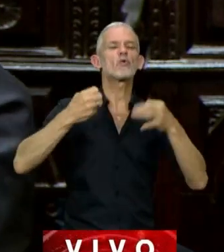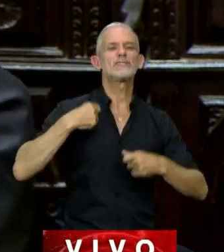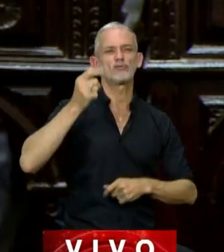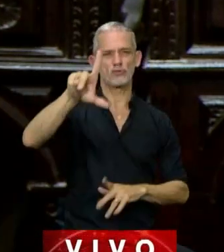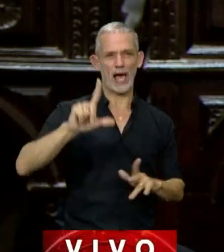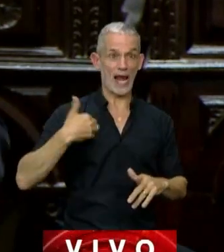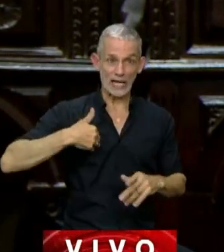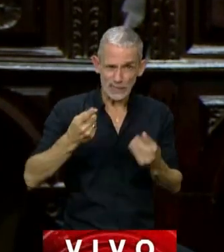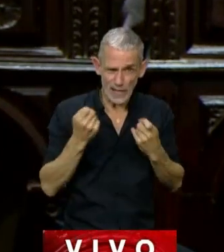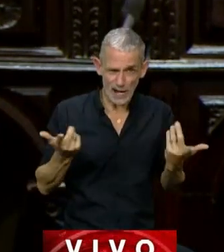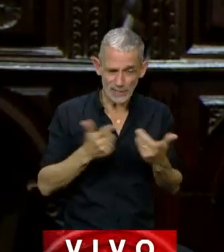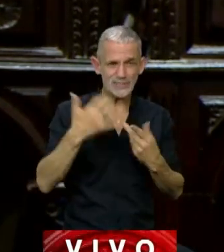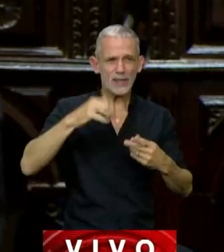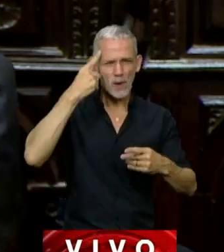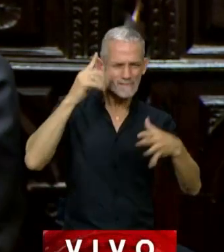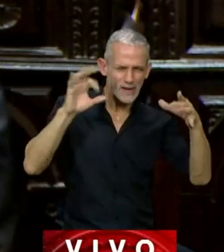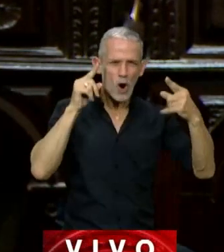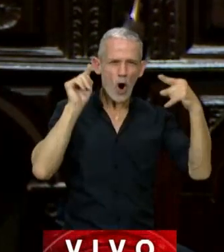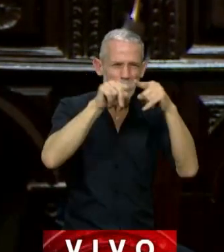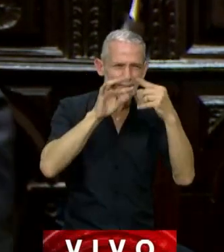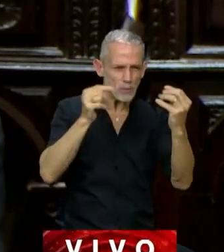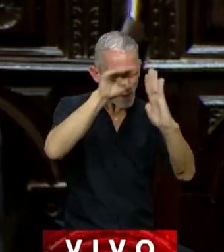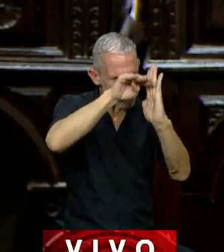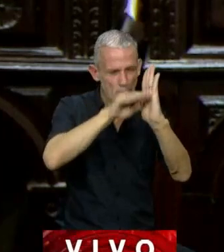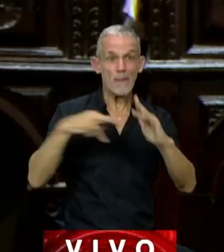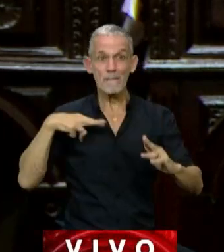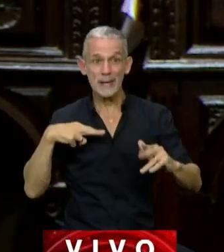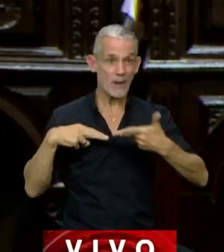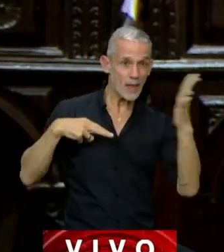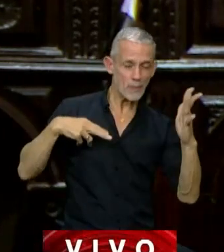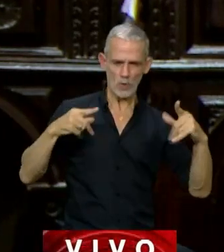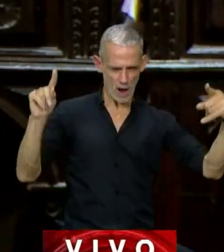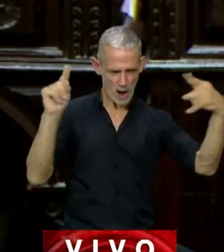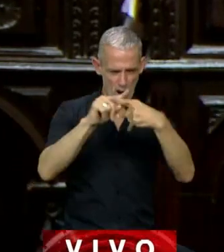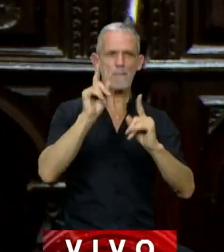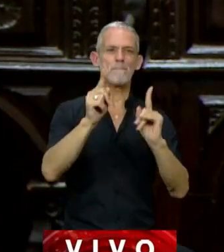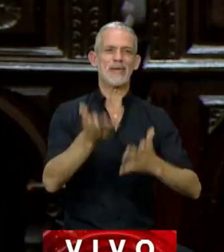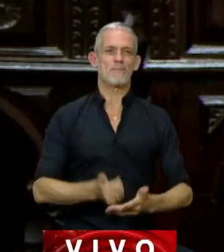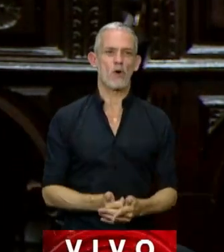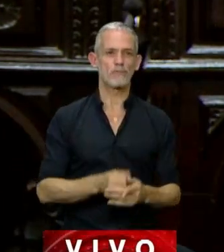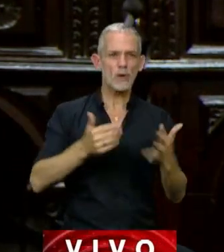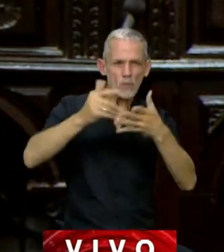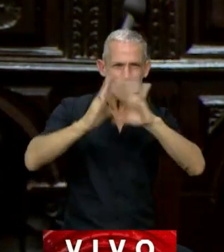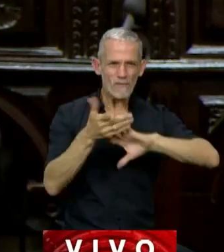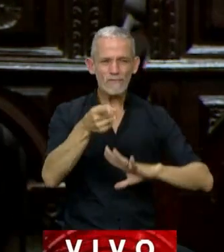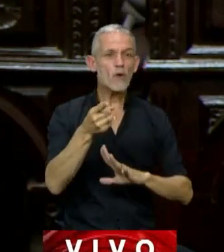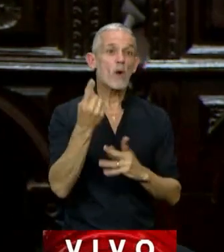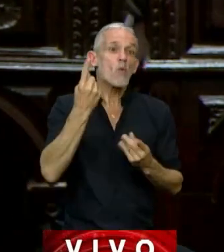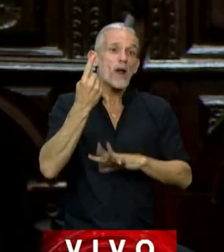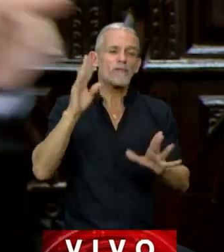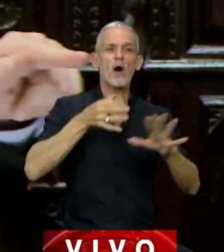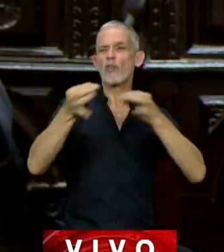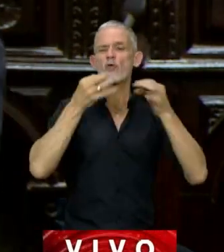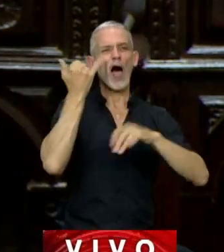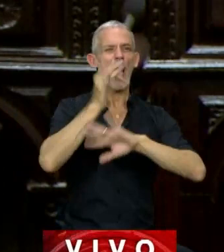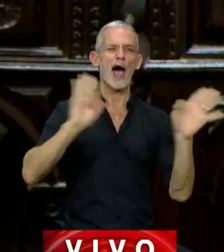La Argentina lo necesita. Hay que alinear los objetivos de la iniciativa privada con el bien común. Y hay que construir un método, porque el diálogo